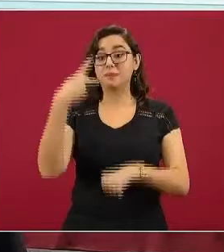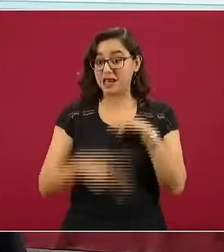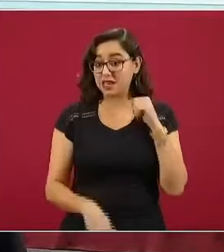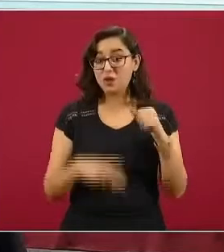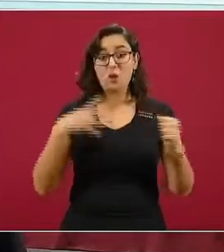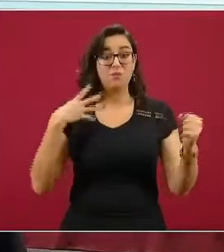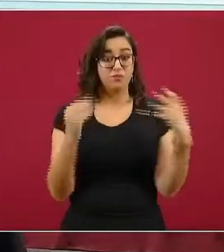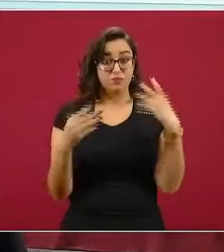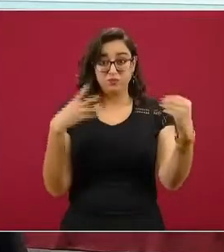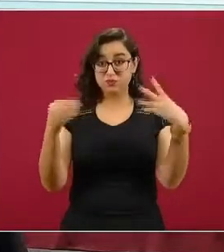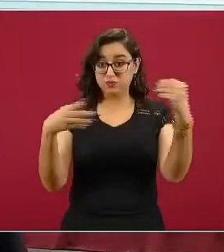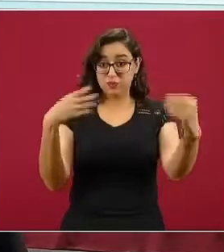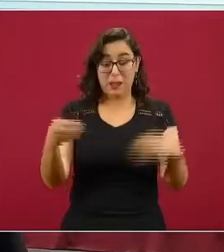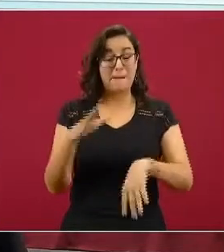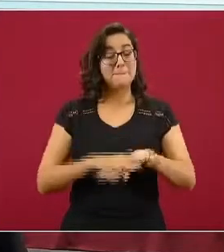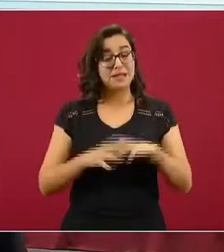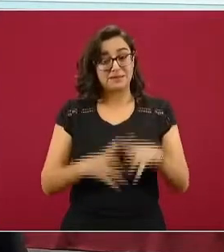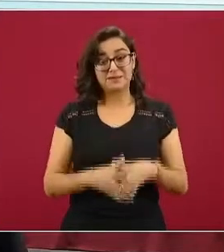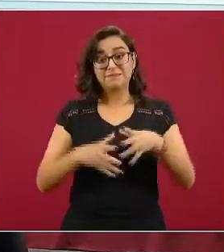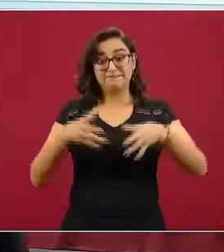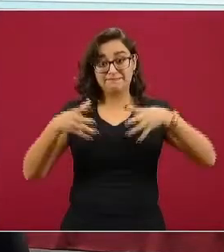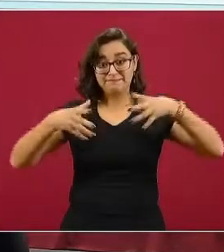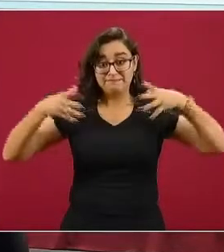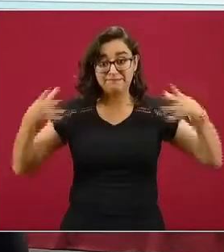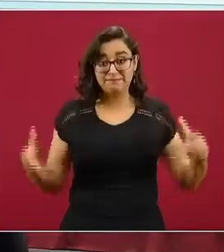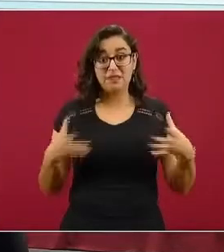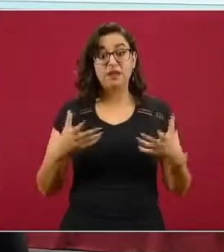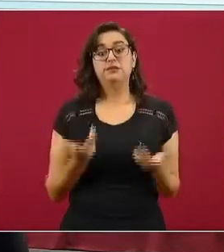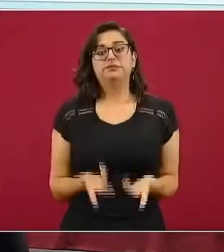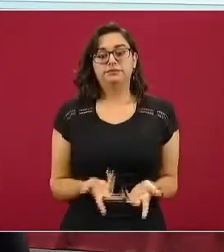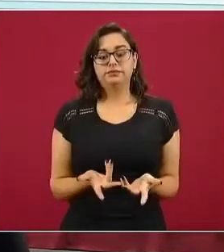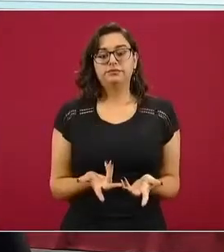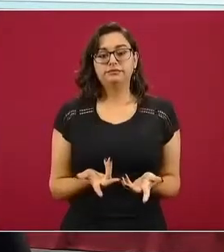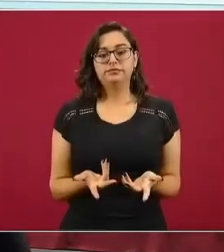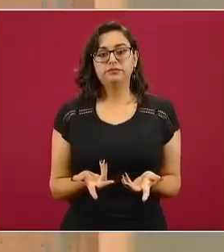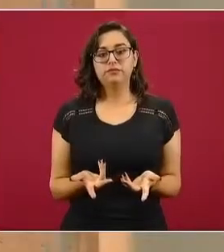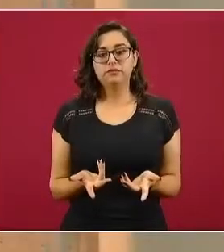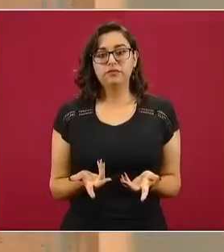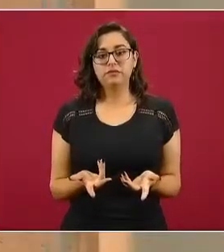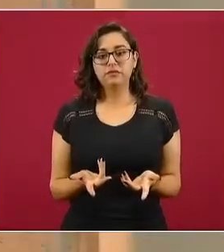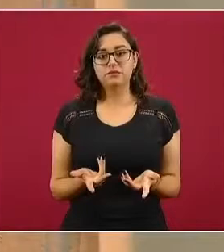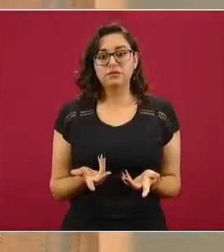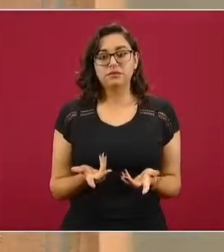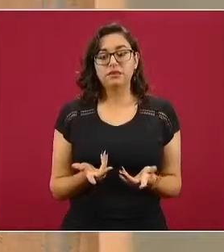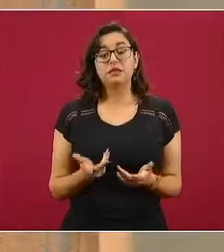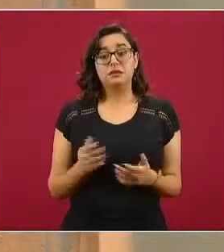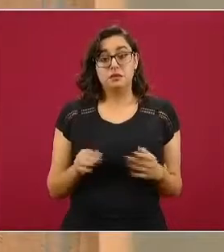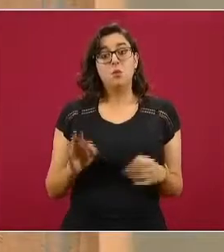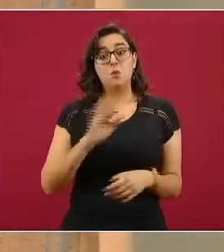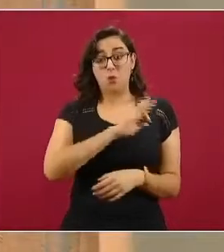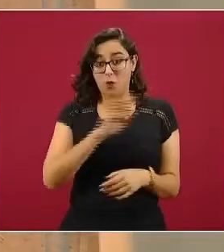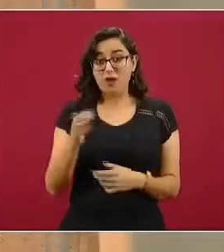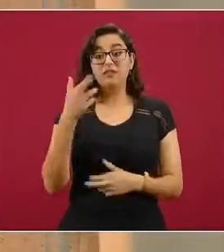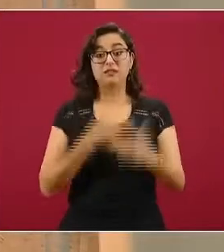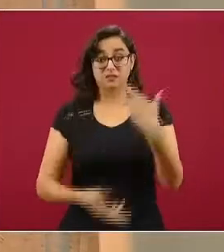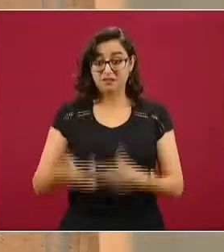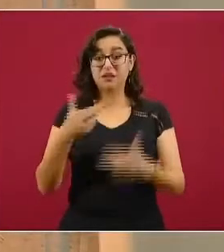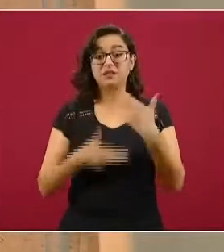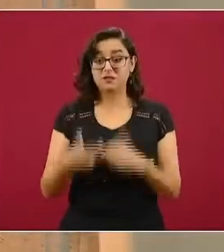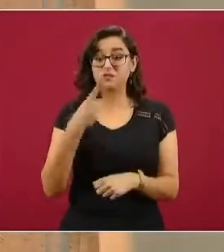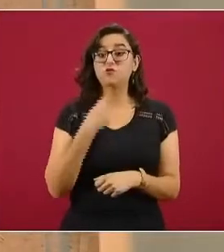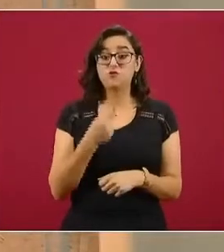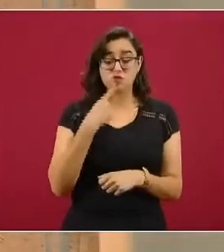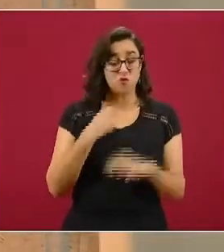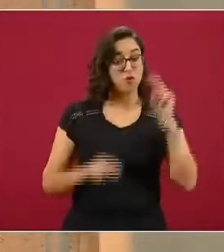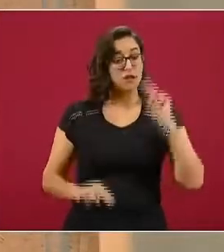incremento del nivel de riesgo epidémico, valga la redundancia, al nivel máximo que